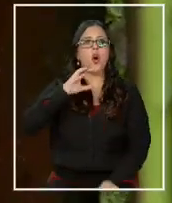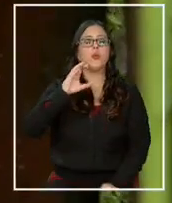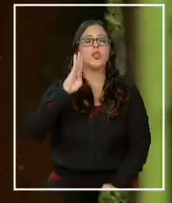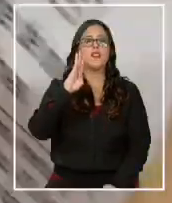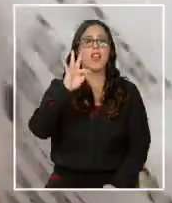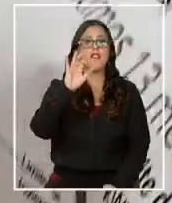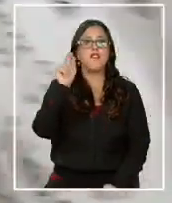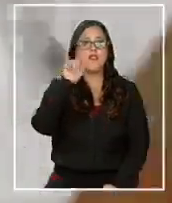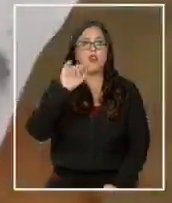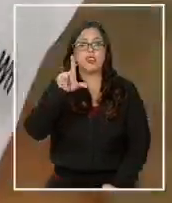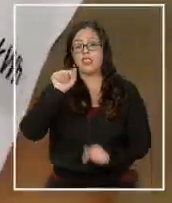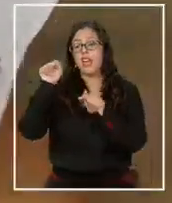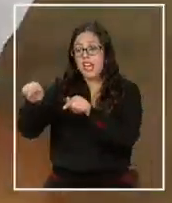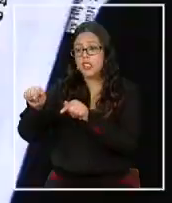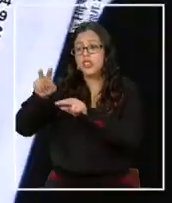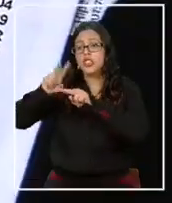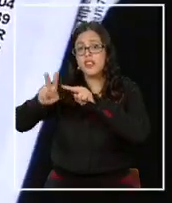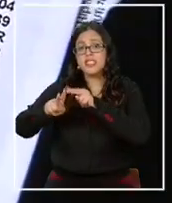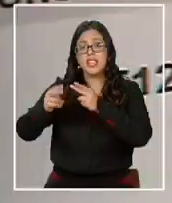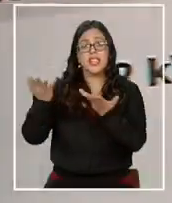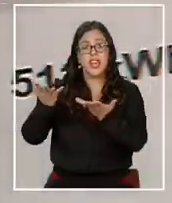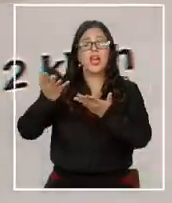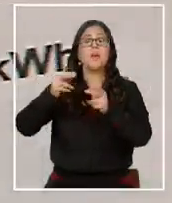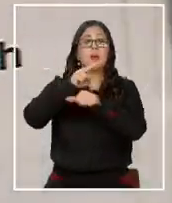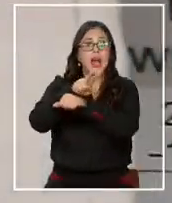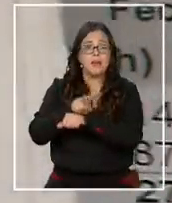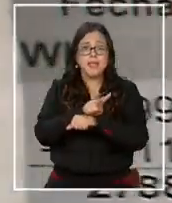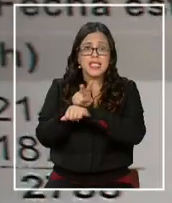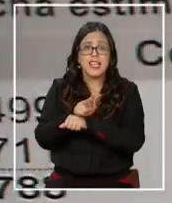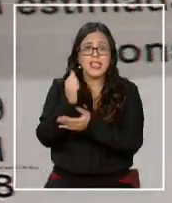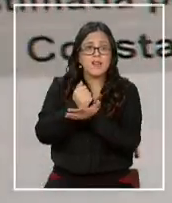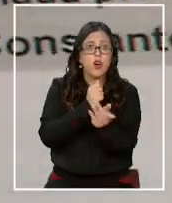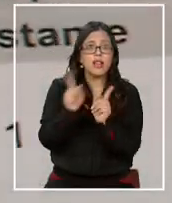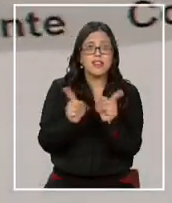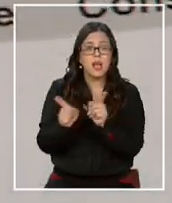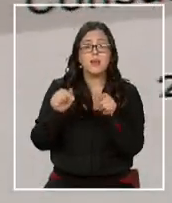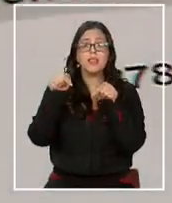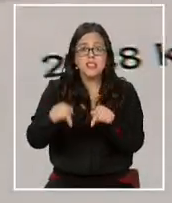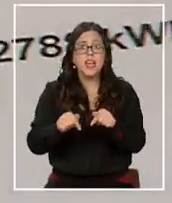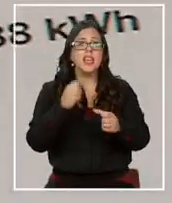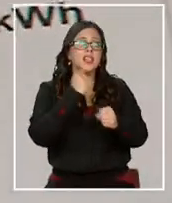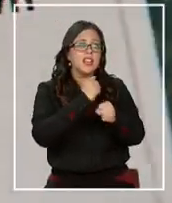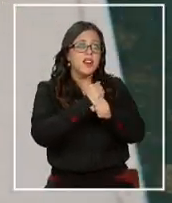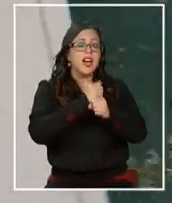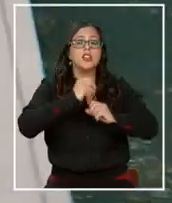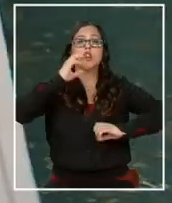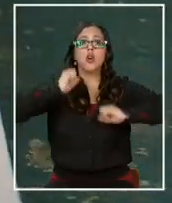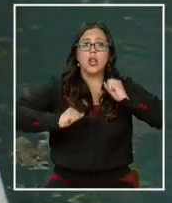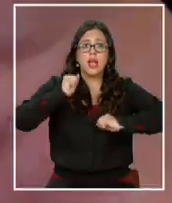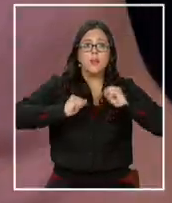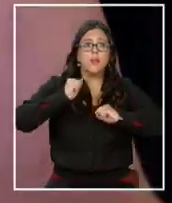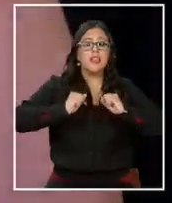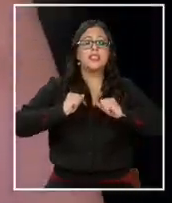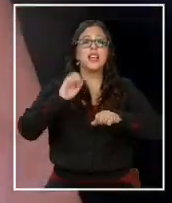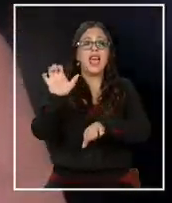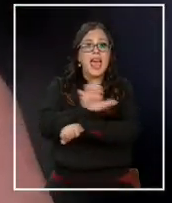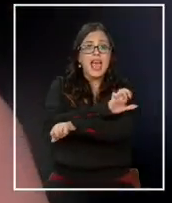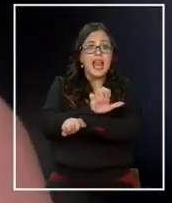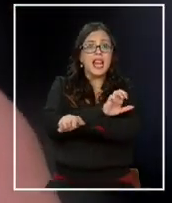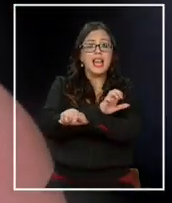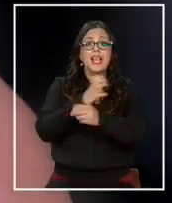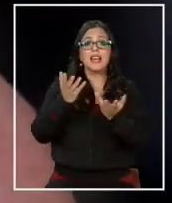que sería por vía administrativa y que desde el Ejecutivo aseguran estar trabajando con las empresas eléctricas para materializarlo lo